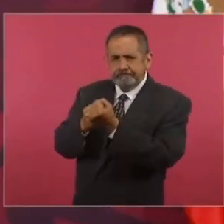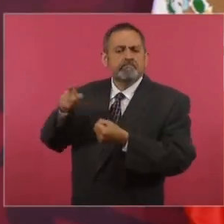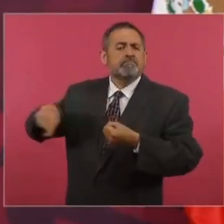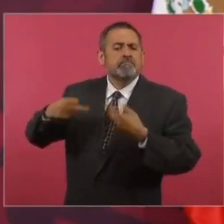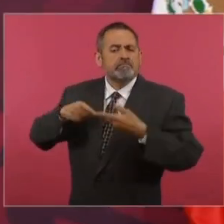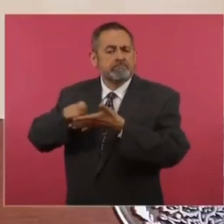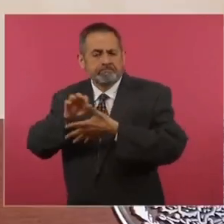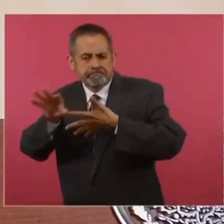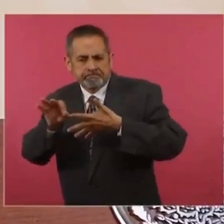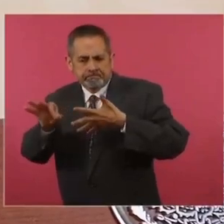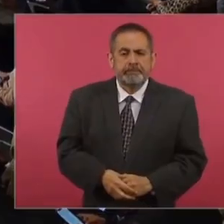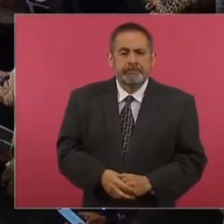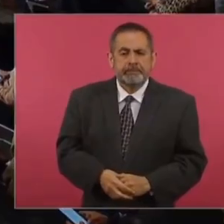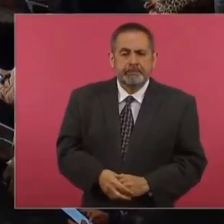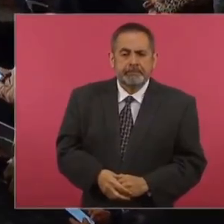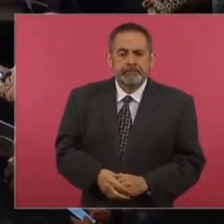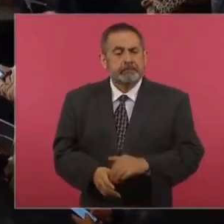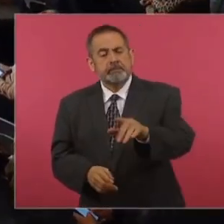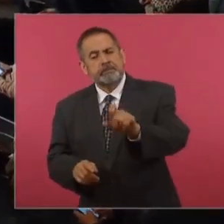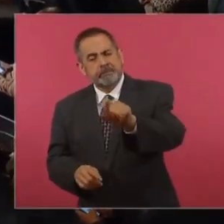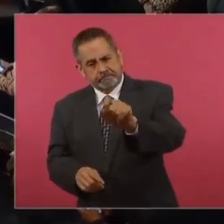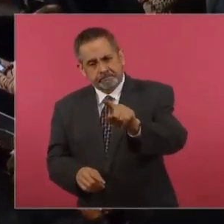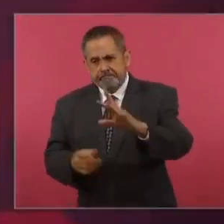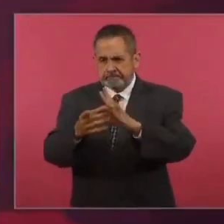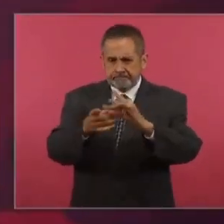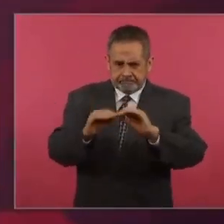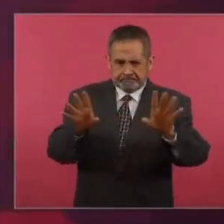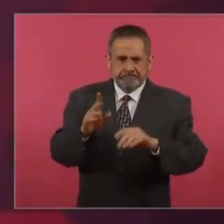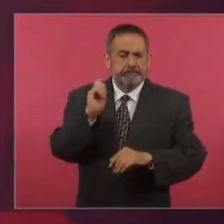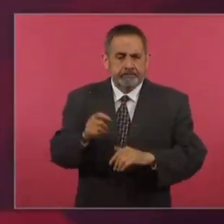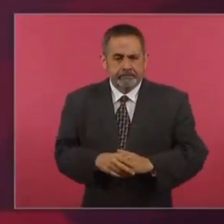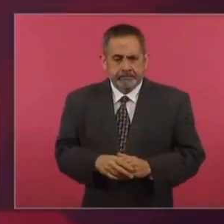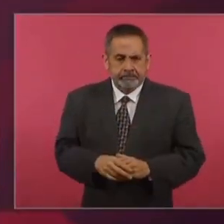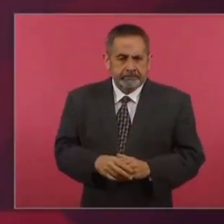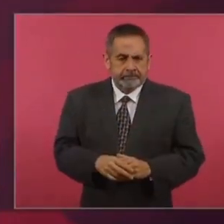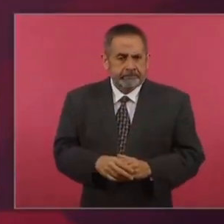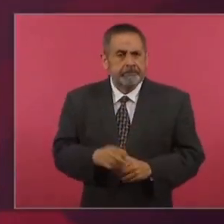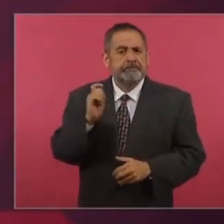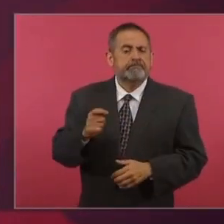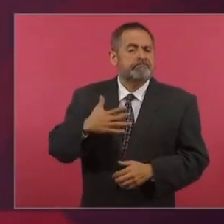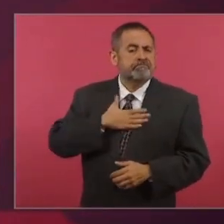pedagogos, de los que hicieron los libros? También una aclaración, es una facultad